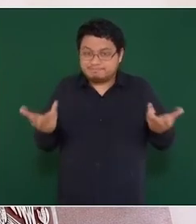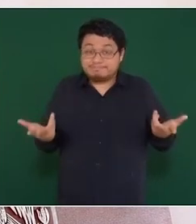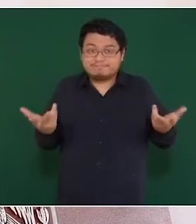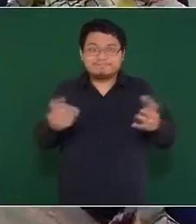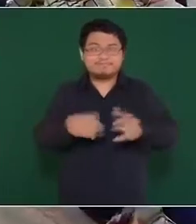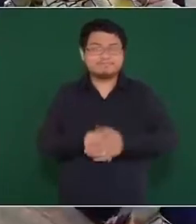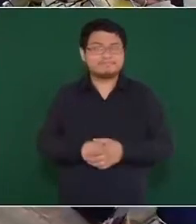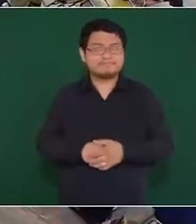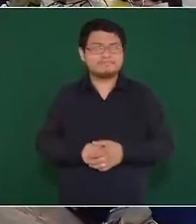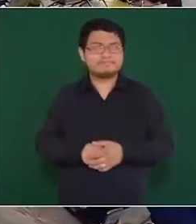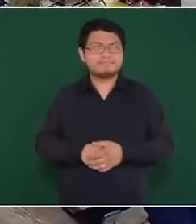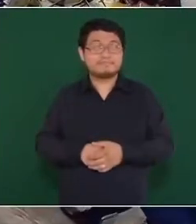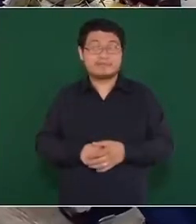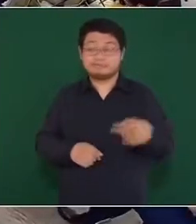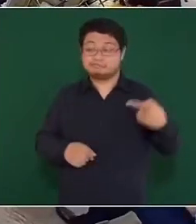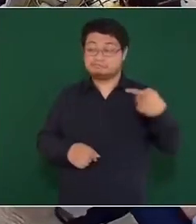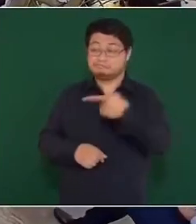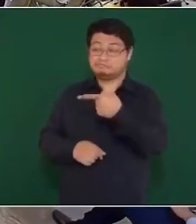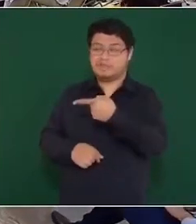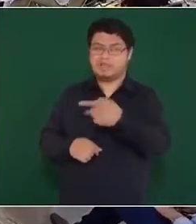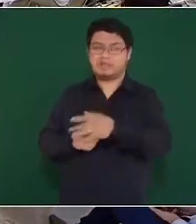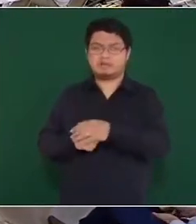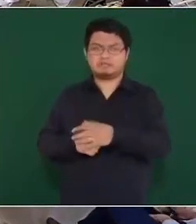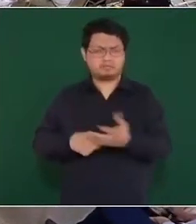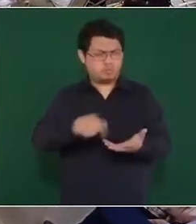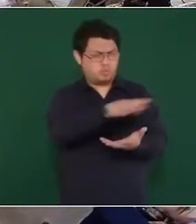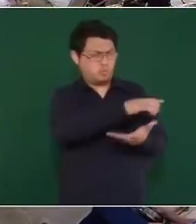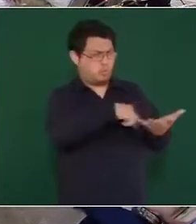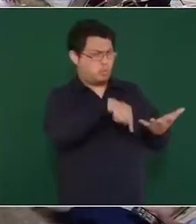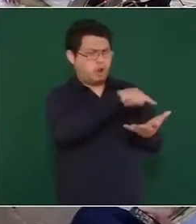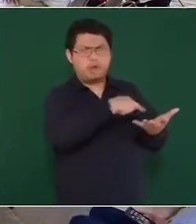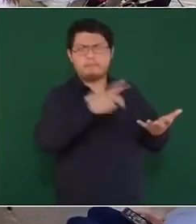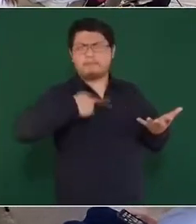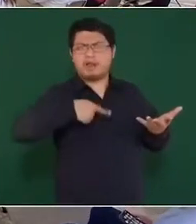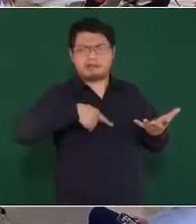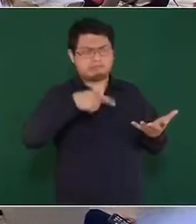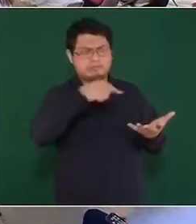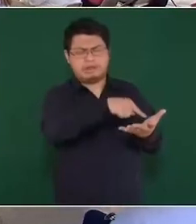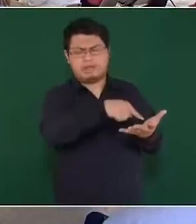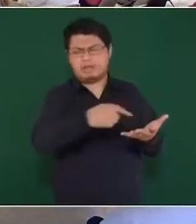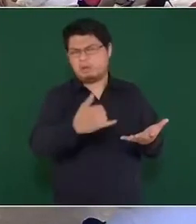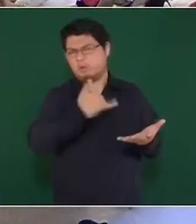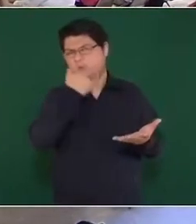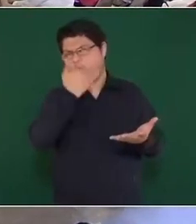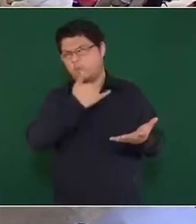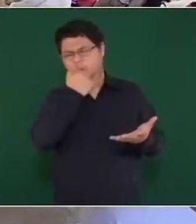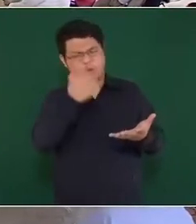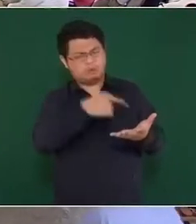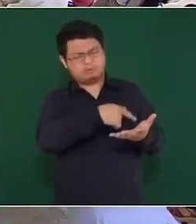Para ellos, el pueblo está equivocado.